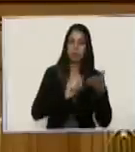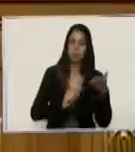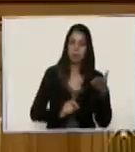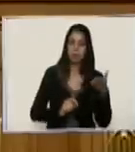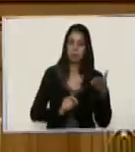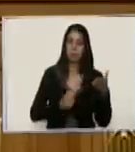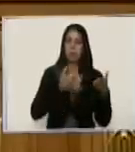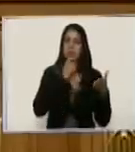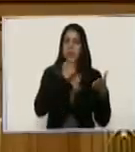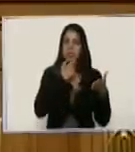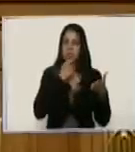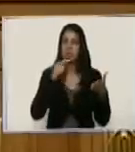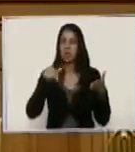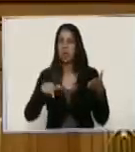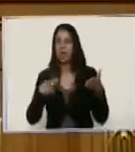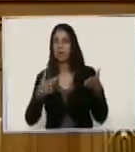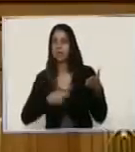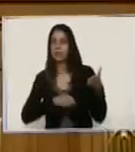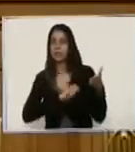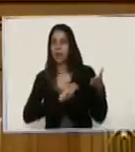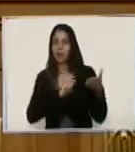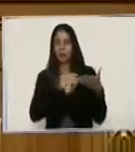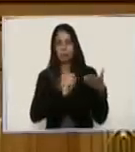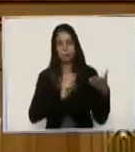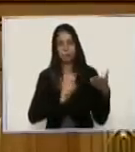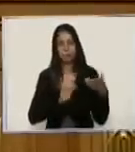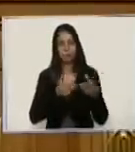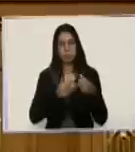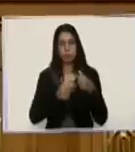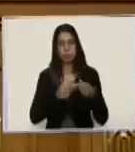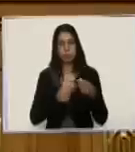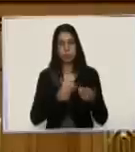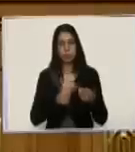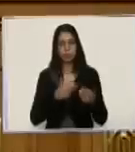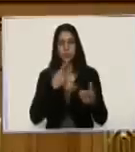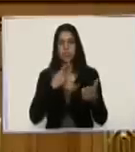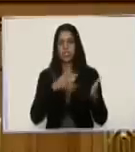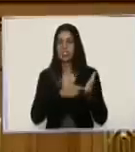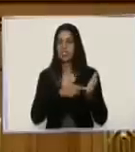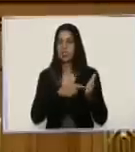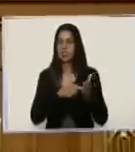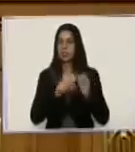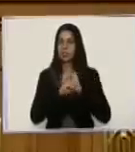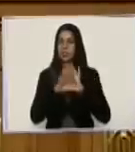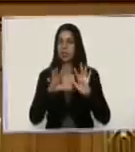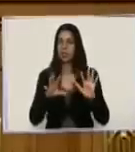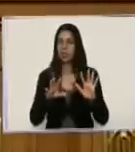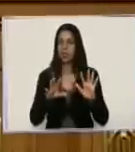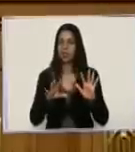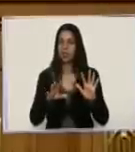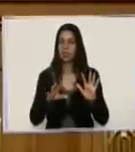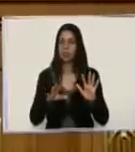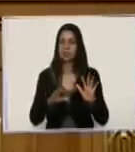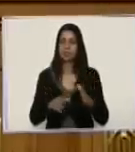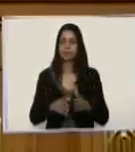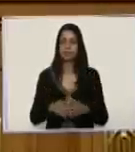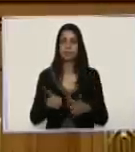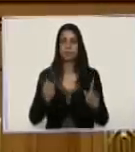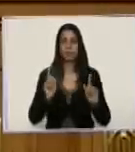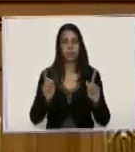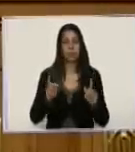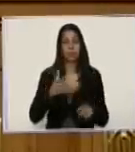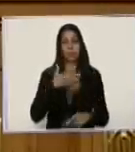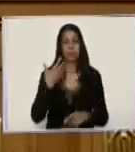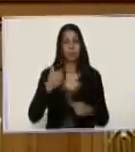acaso, en el cual él dijo de una forma no tan valiente y no tan